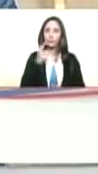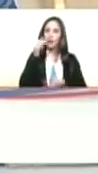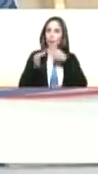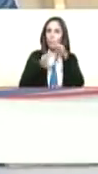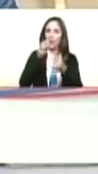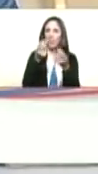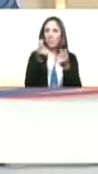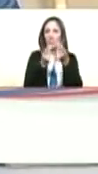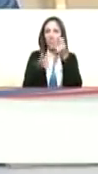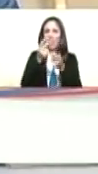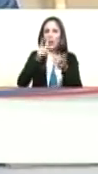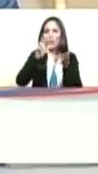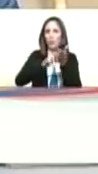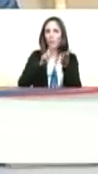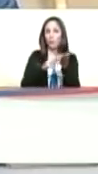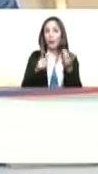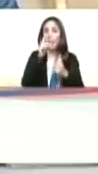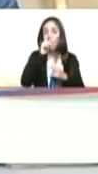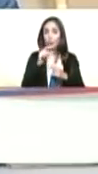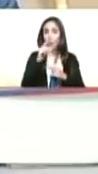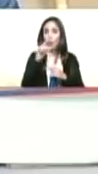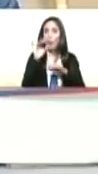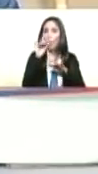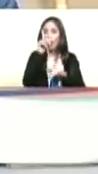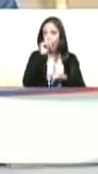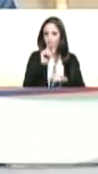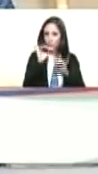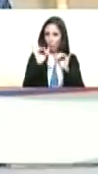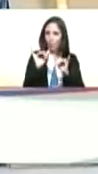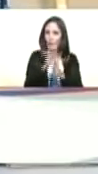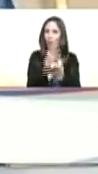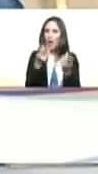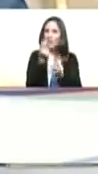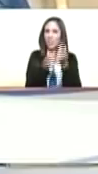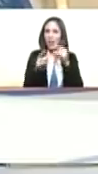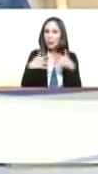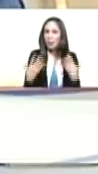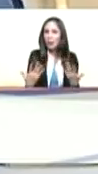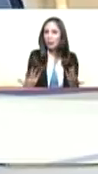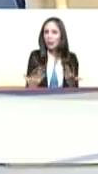que me está pidiendo para el año 2018, en qué se van a invertir.